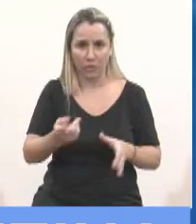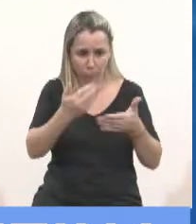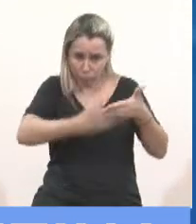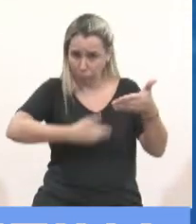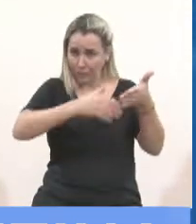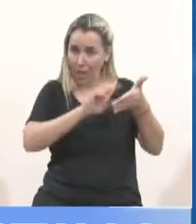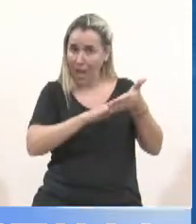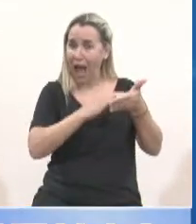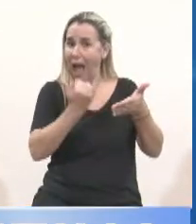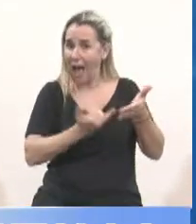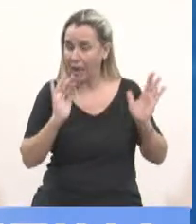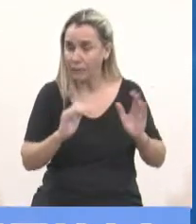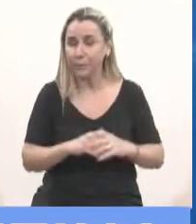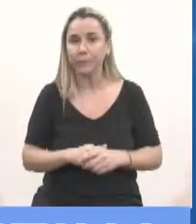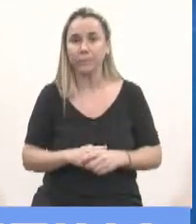Lo ha dicho Prat Gay, no yo.